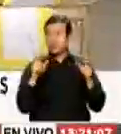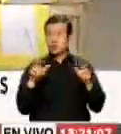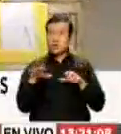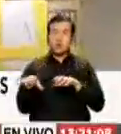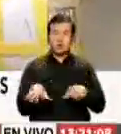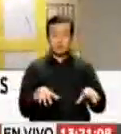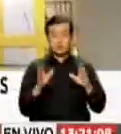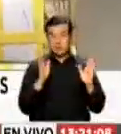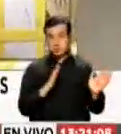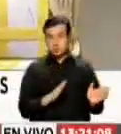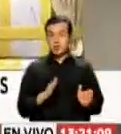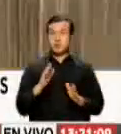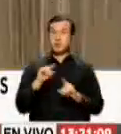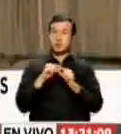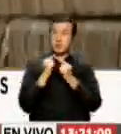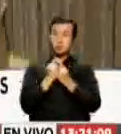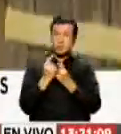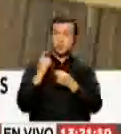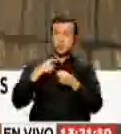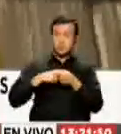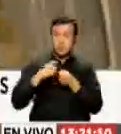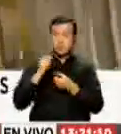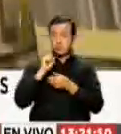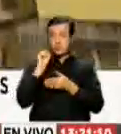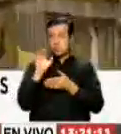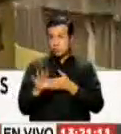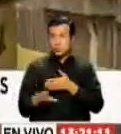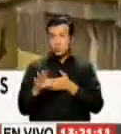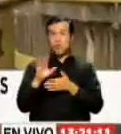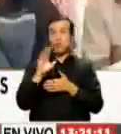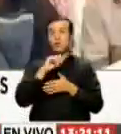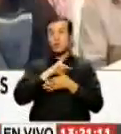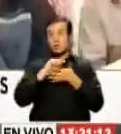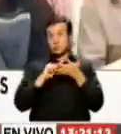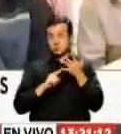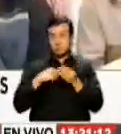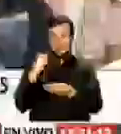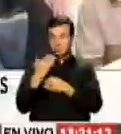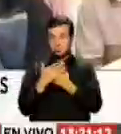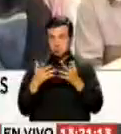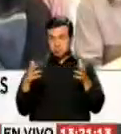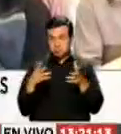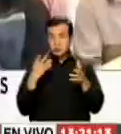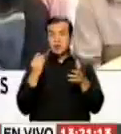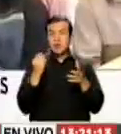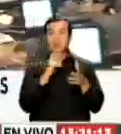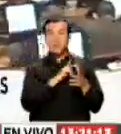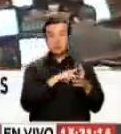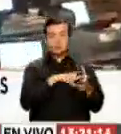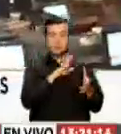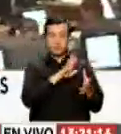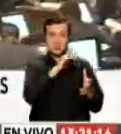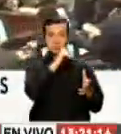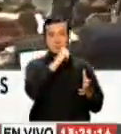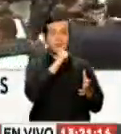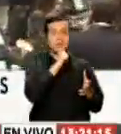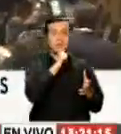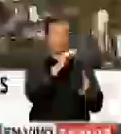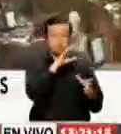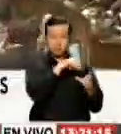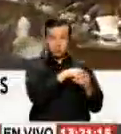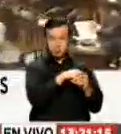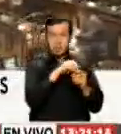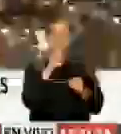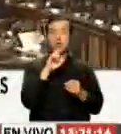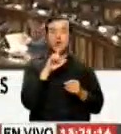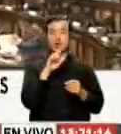actividades organizativas, militantes, inversiones, donaciones o legados corresponde al financiamiento privado, pero según Oleas,